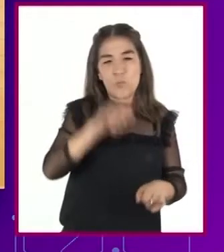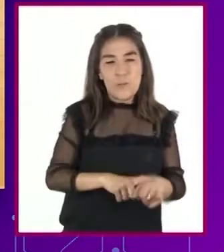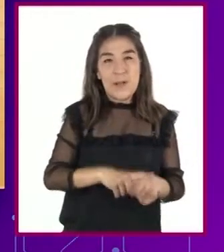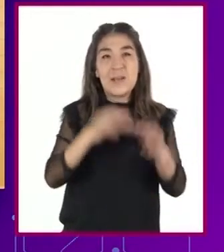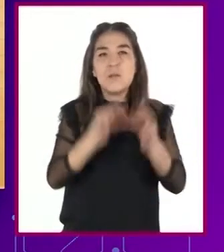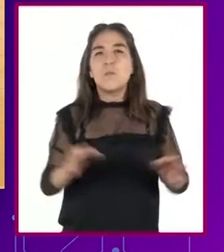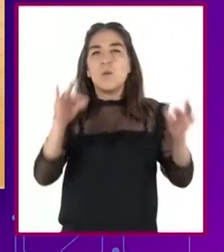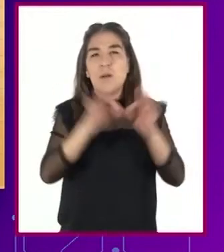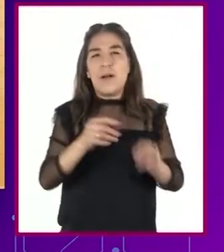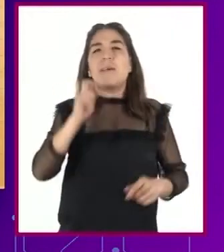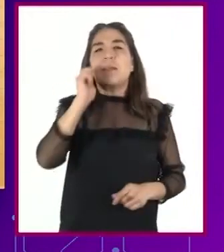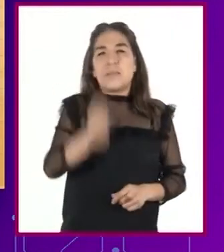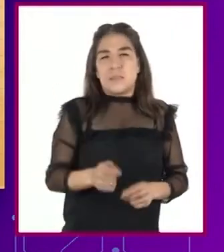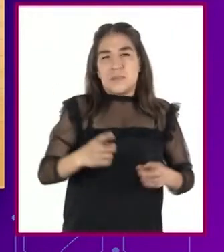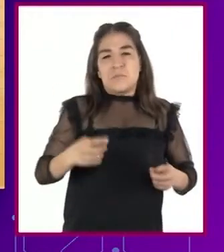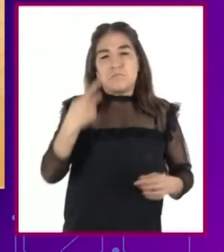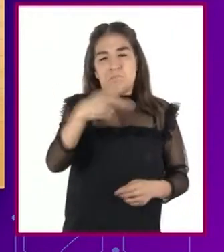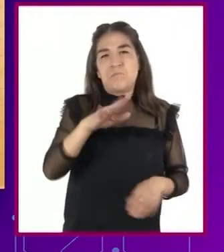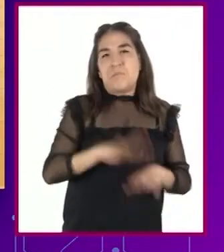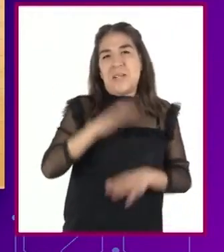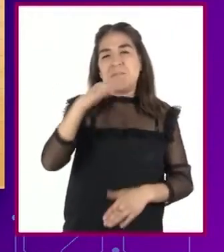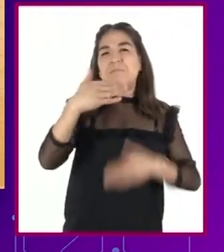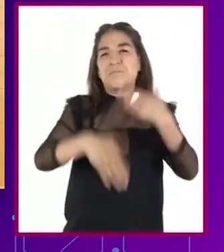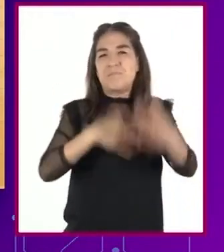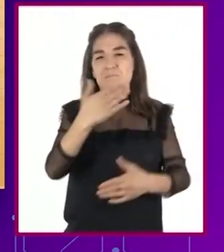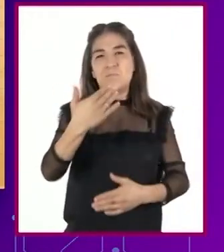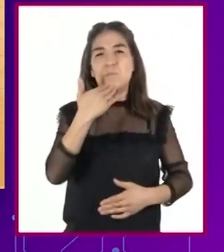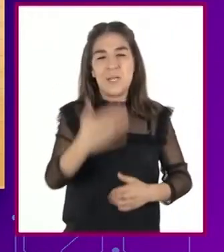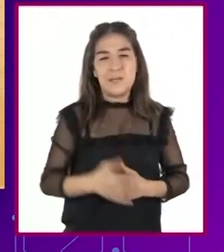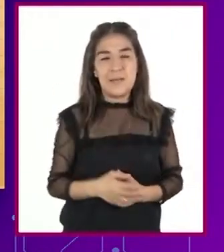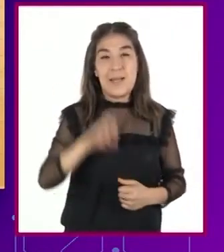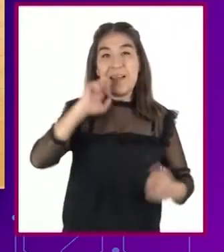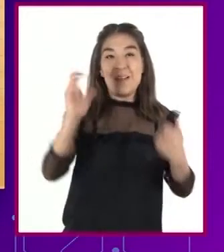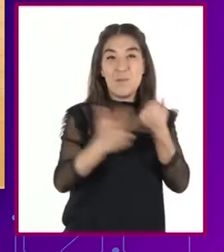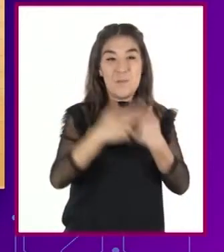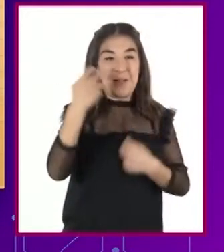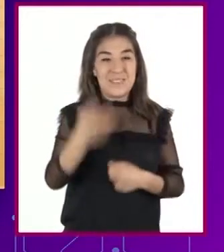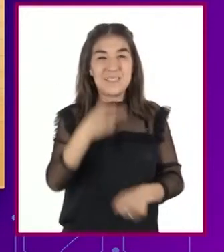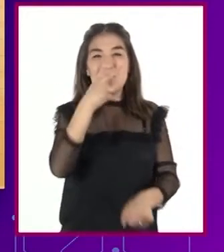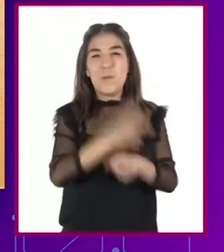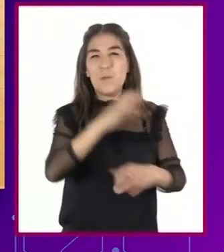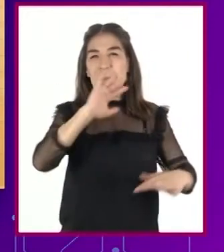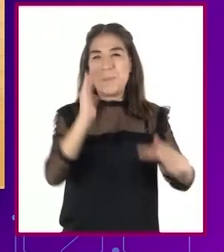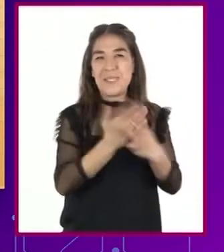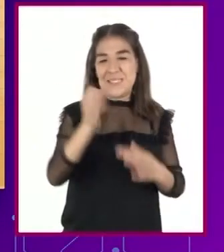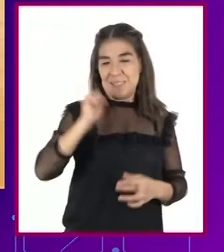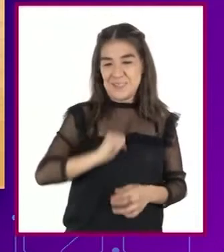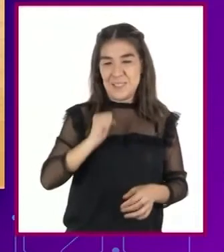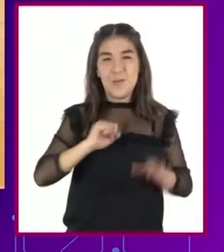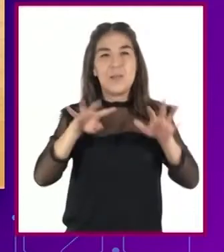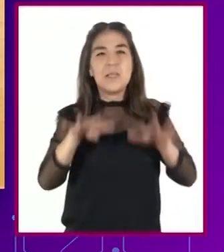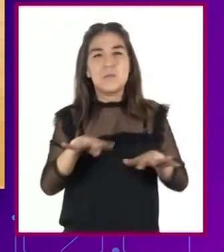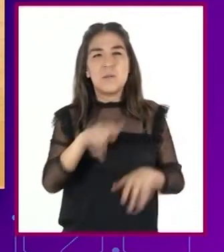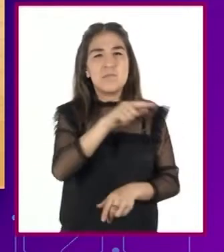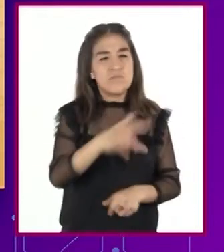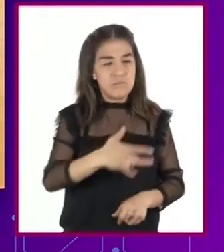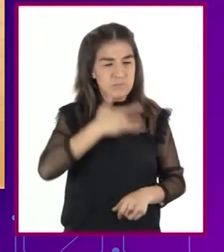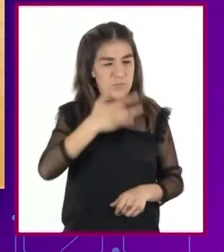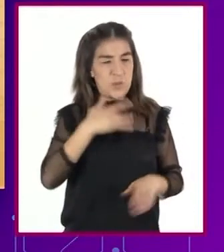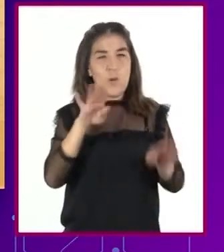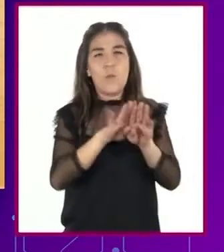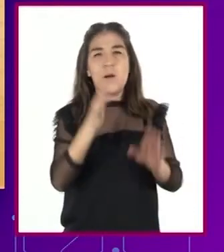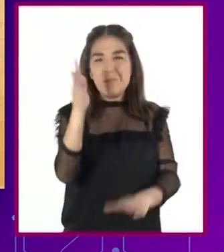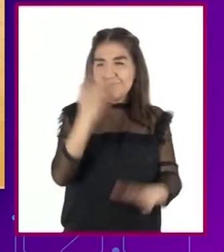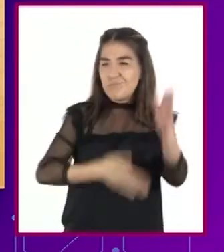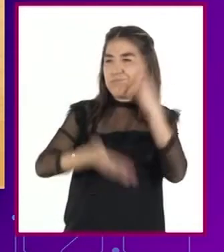le proporcionaba mejoras intelectuales. En la Europa de la segunda mitad del siglo XIX, el sentimiento de